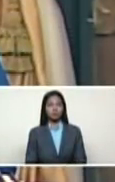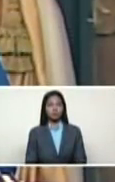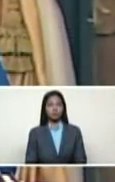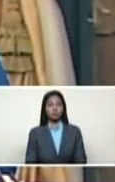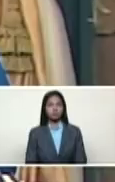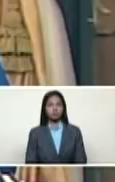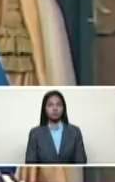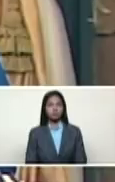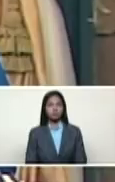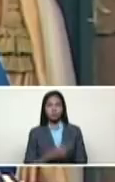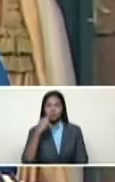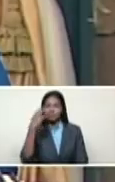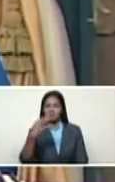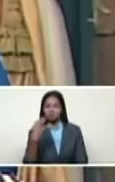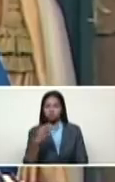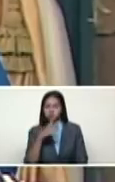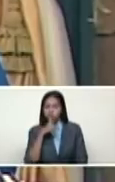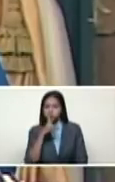Verdaderamente